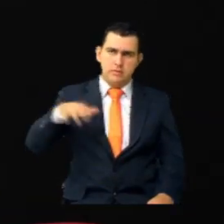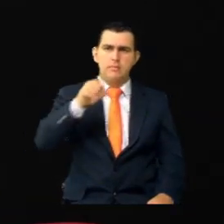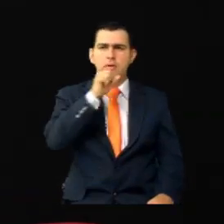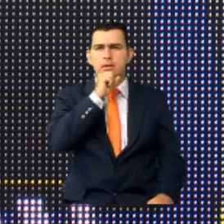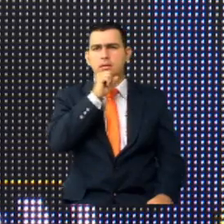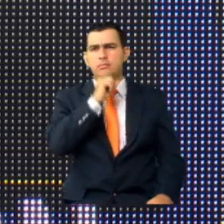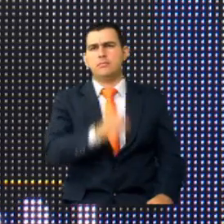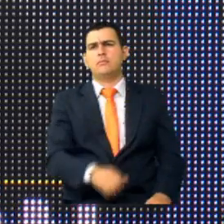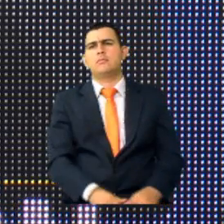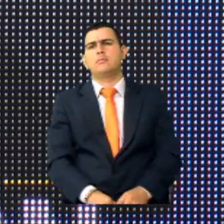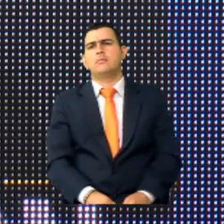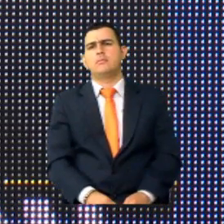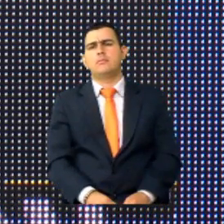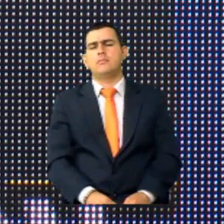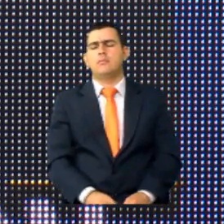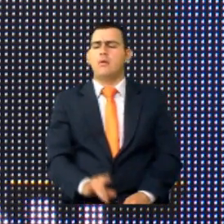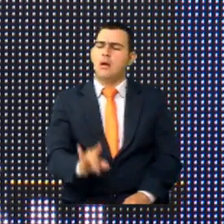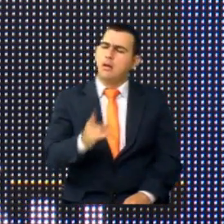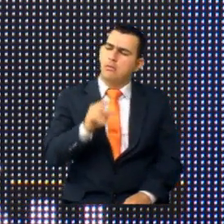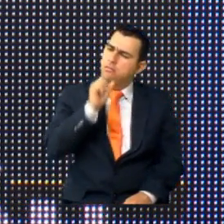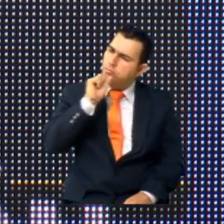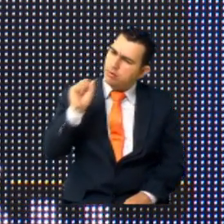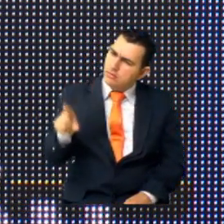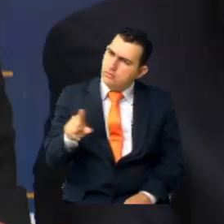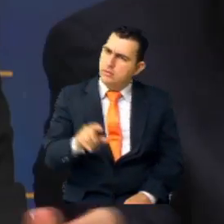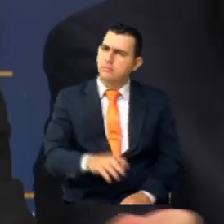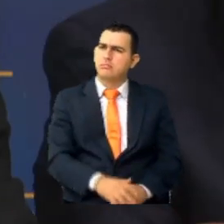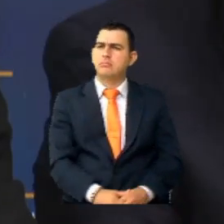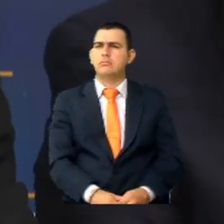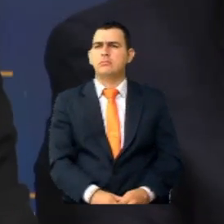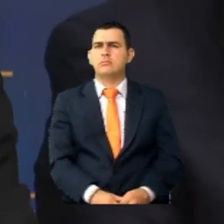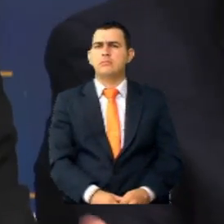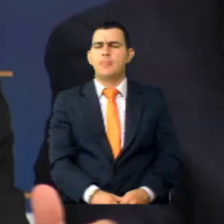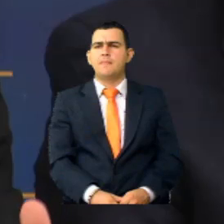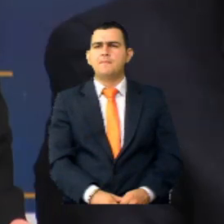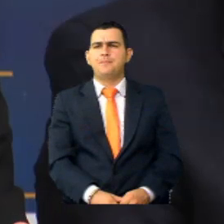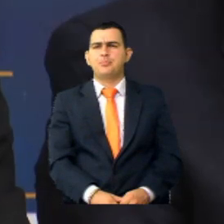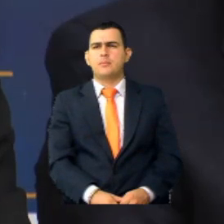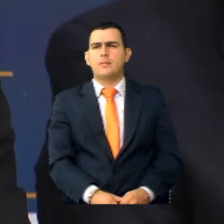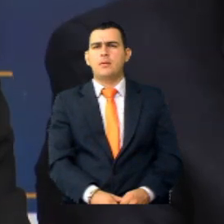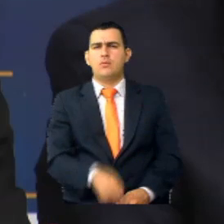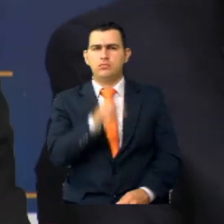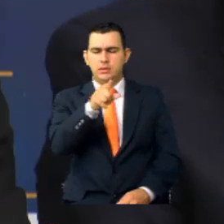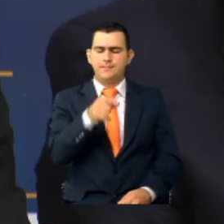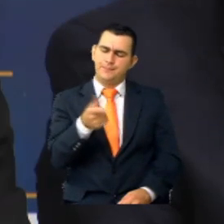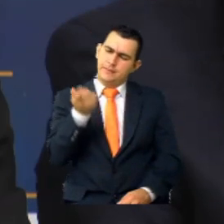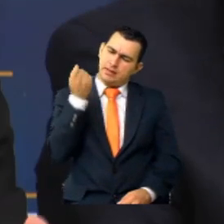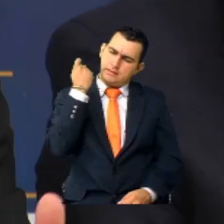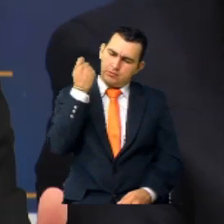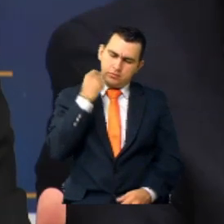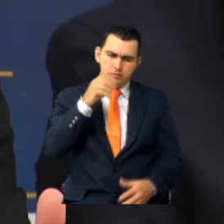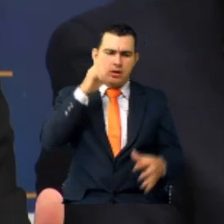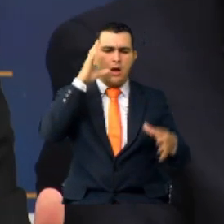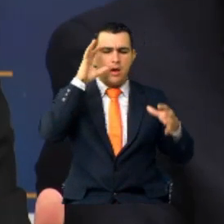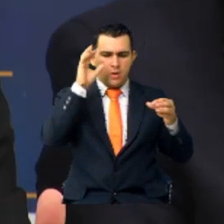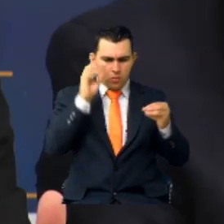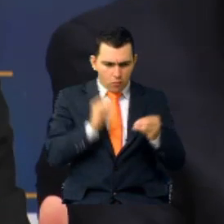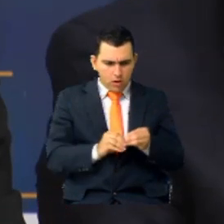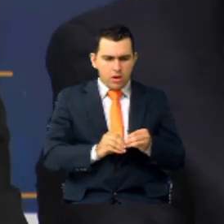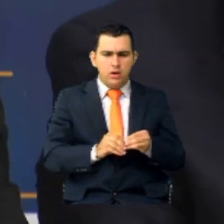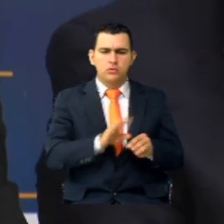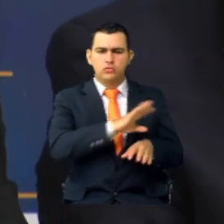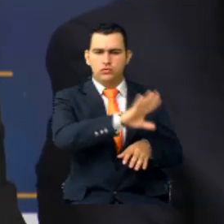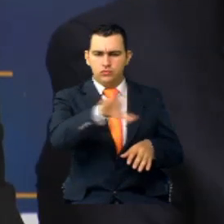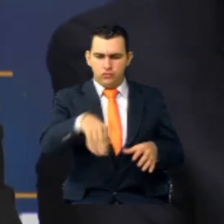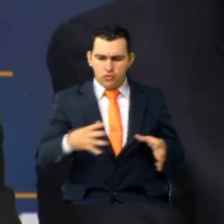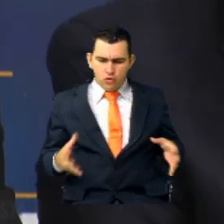Bermeja. Luis Alberto, contrapregunta para el candidato. Doctor Darío, usted hace algunas semanas hizo unos acuerdos programáticos con el